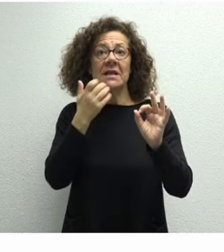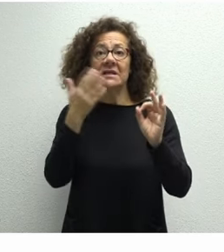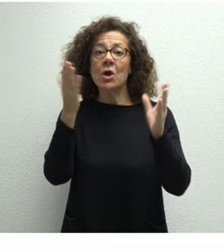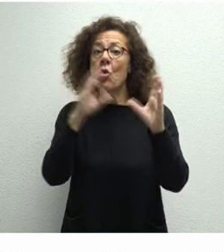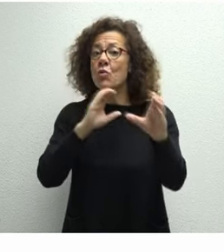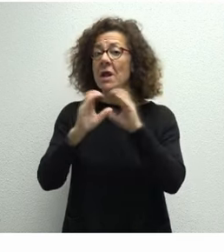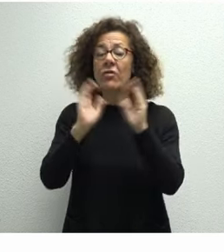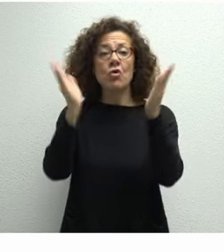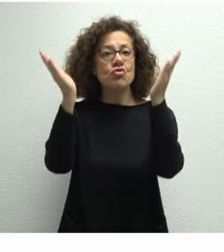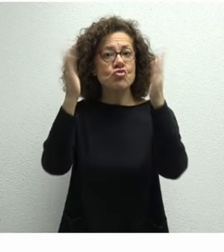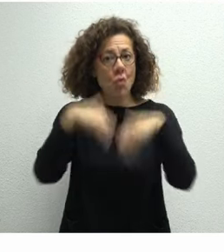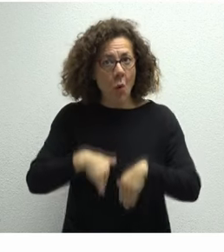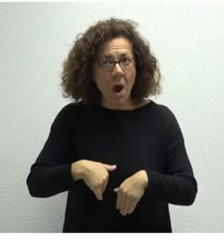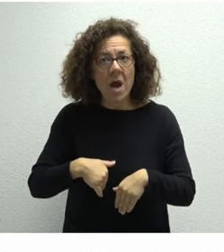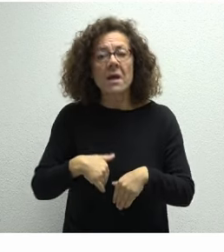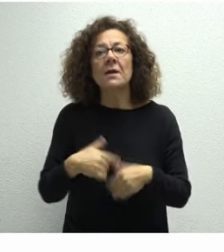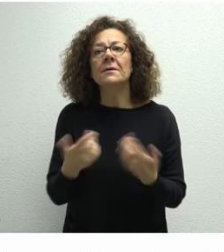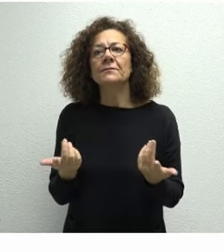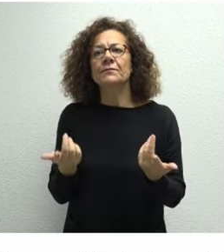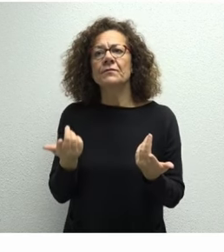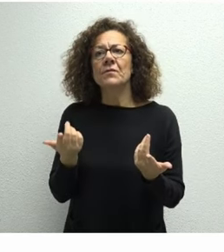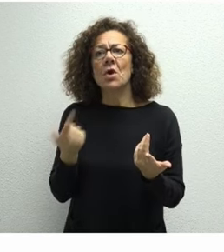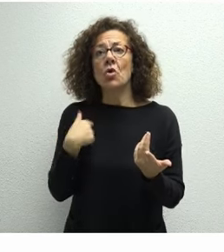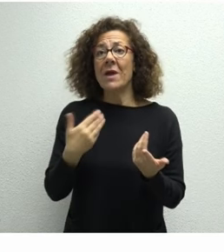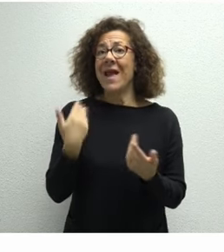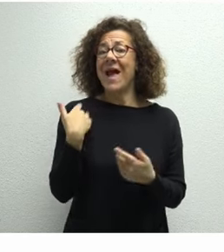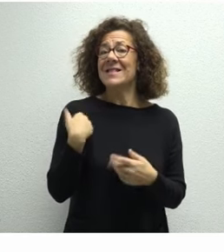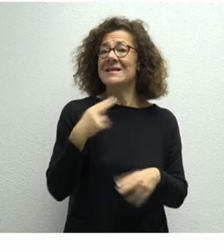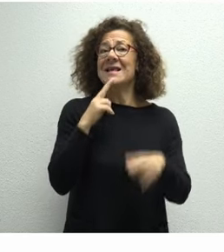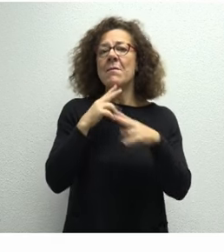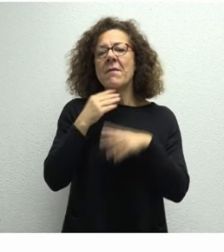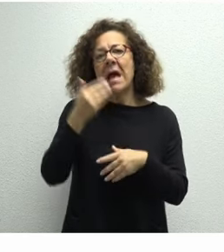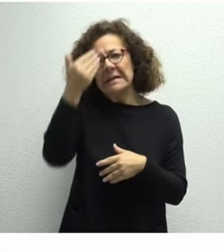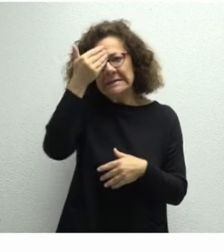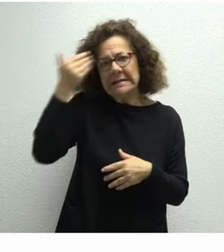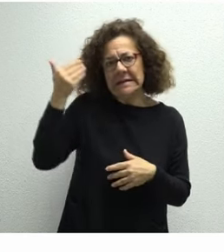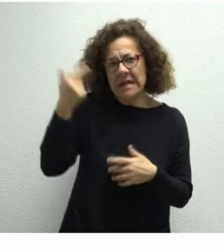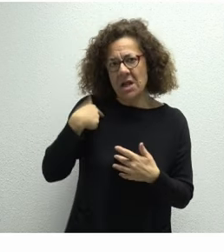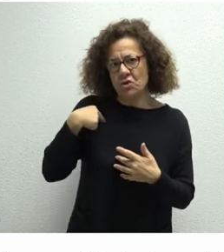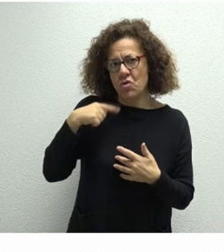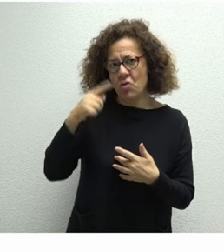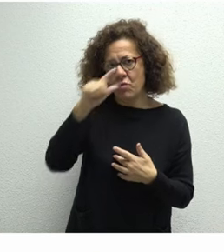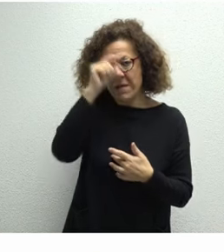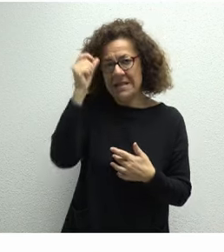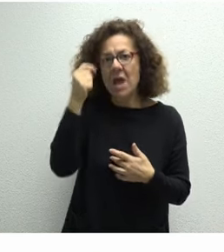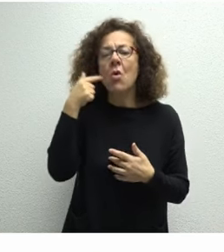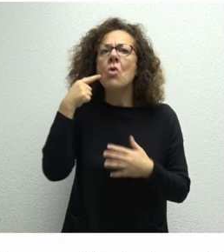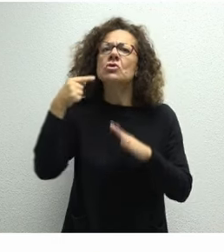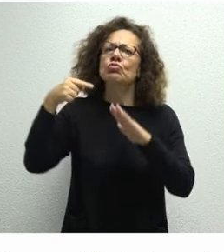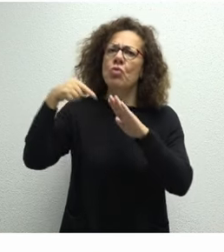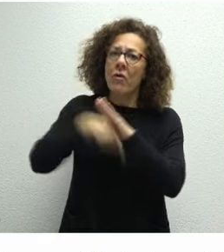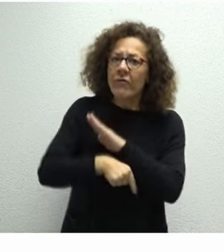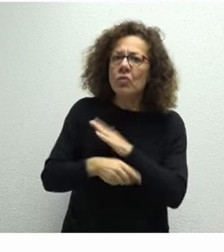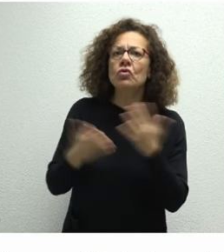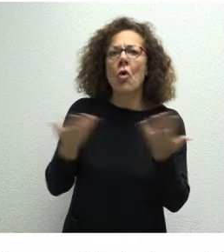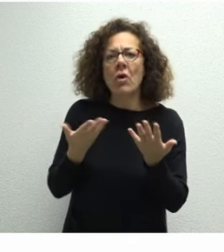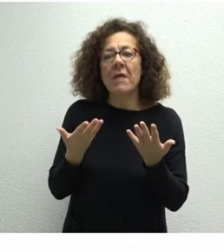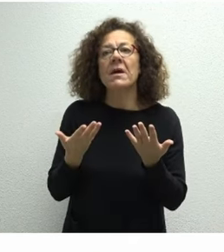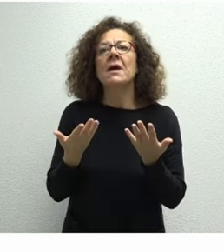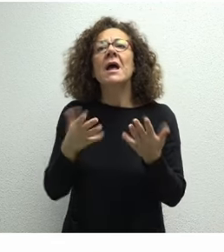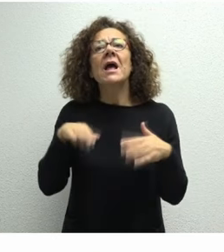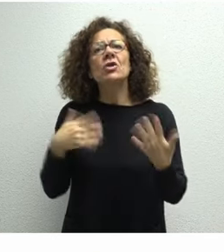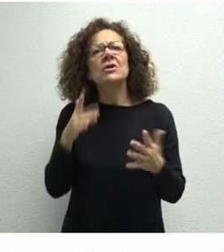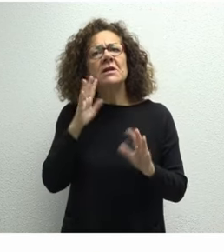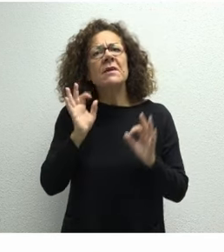comunicación en apoyos extensos lo que antes se llamaba retraso mental profundo grave o profundo No sí